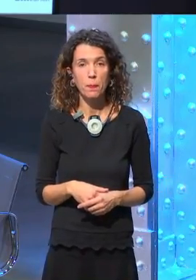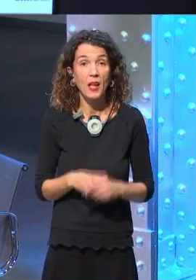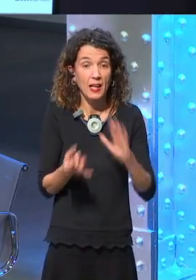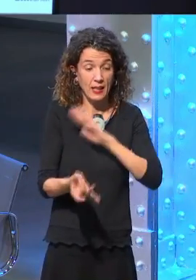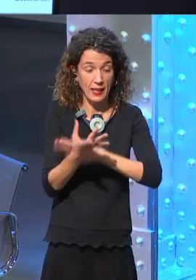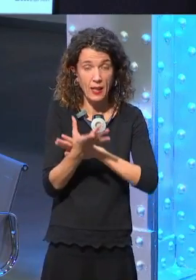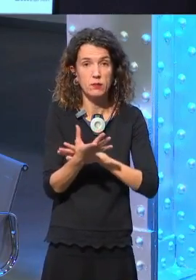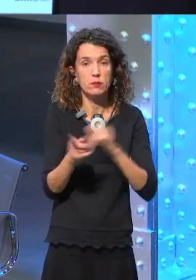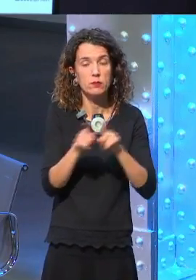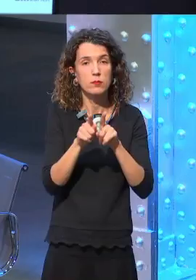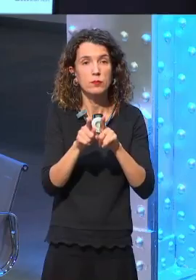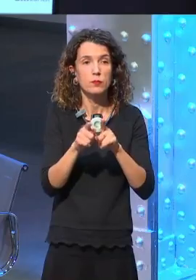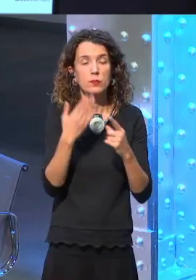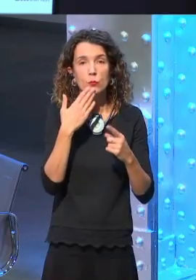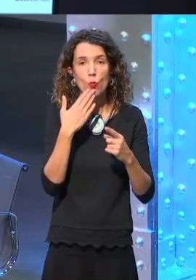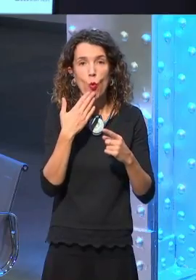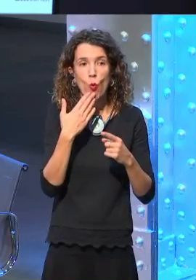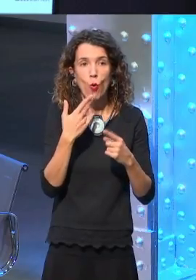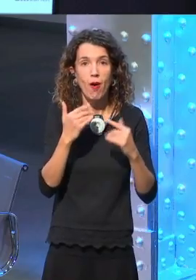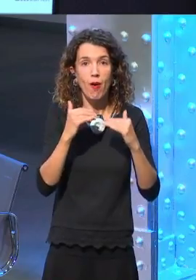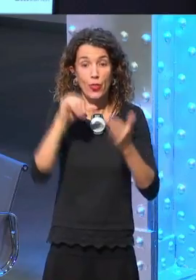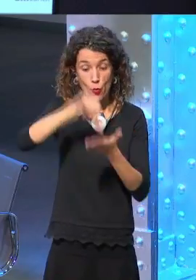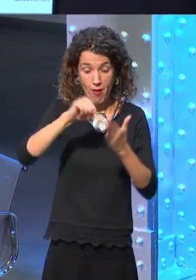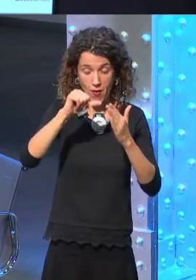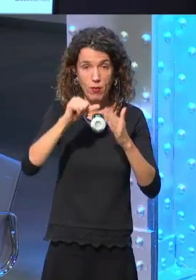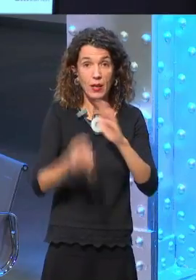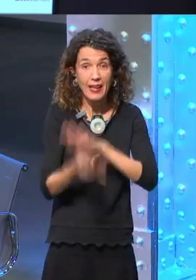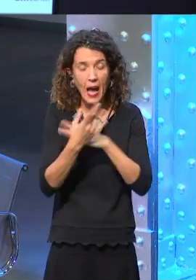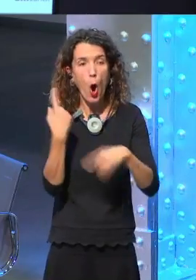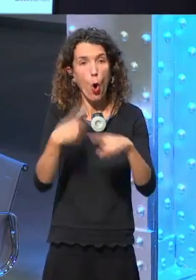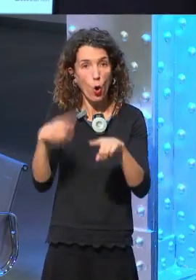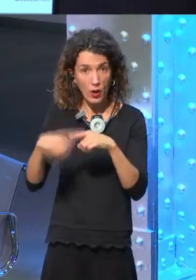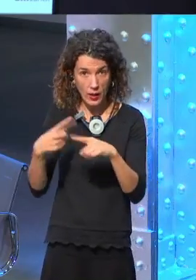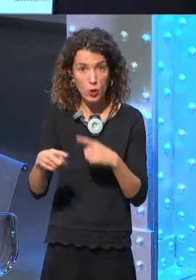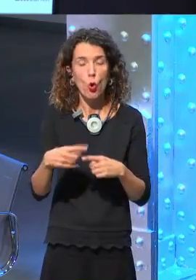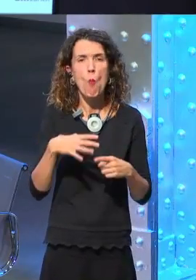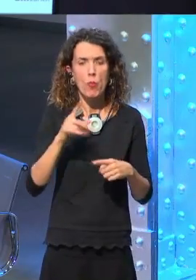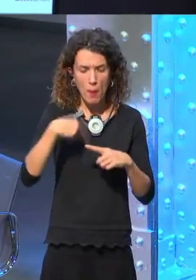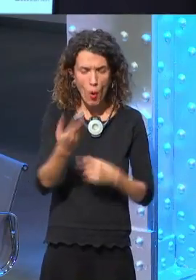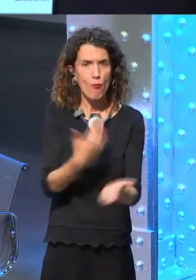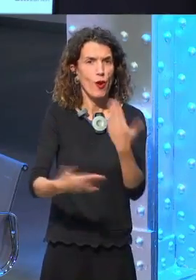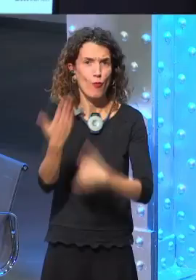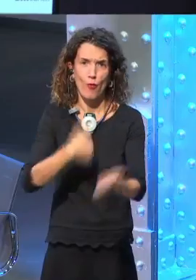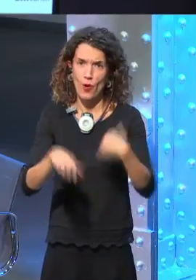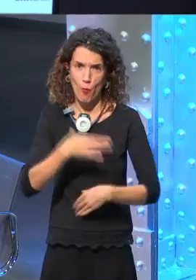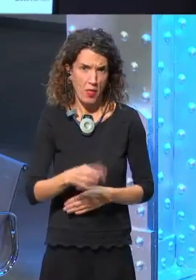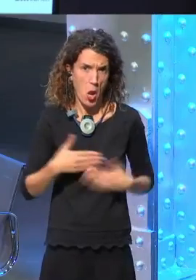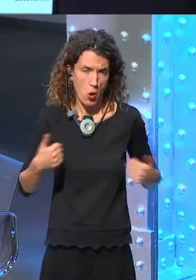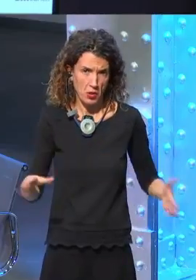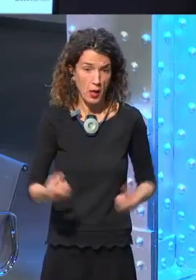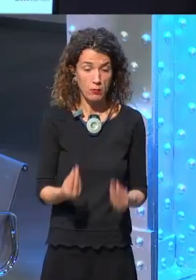creas una alfombra para una ciudad, sino que creas un objeto y lo puedes desmontar cuando quieras.